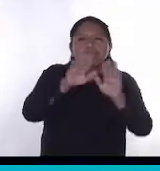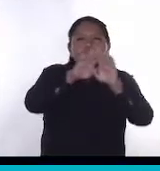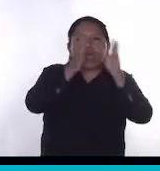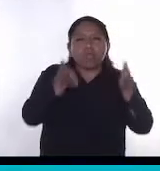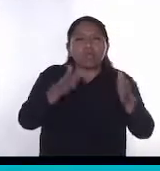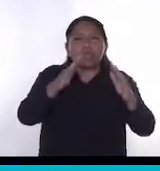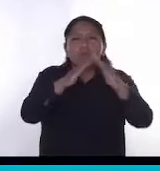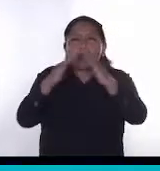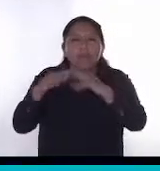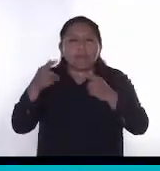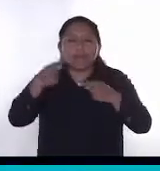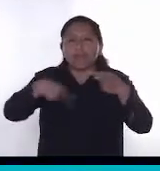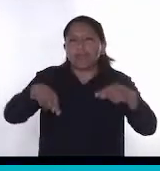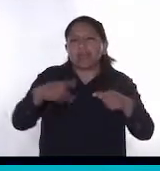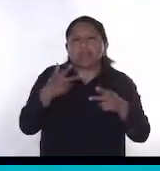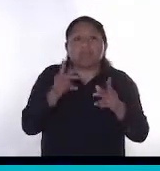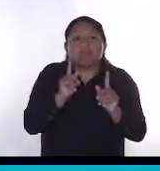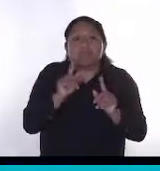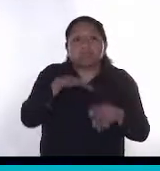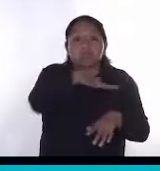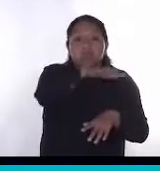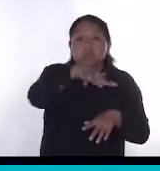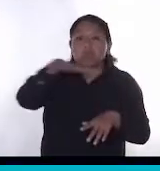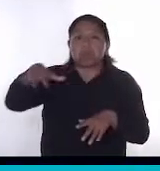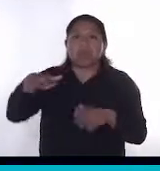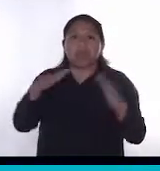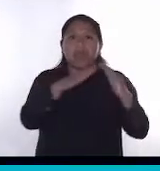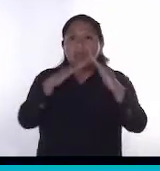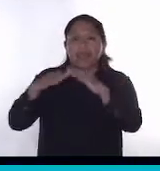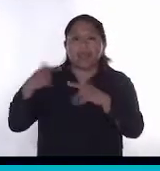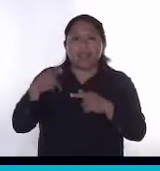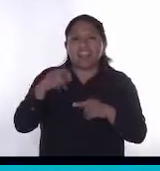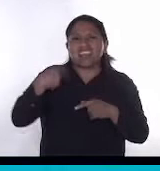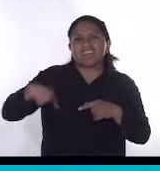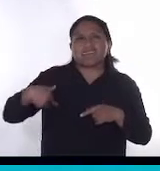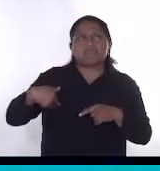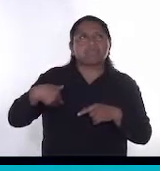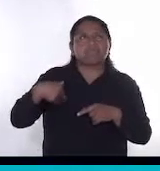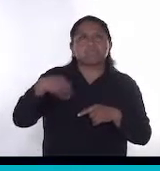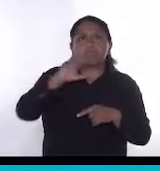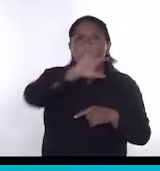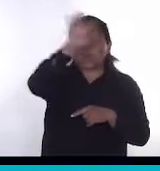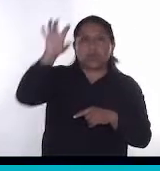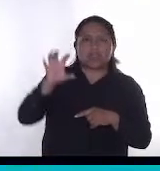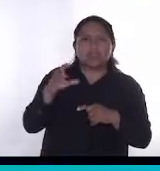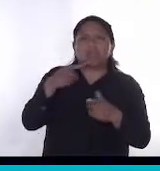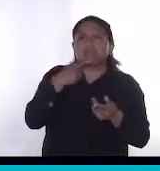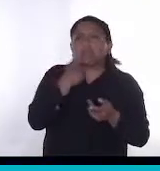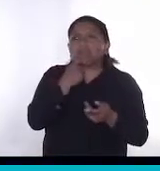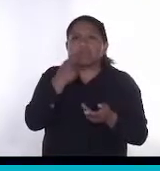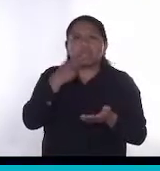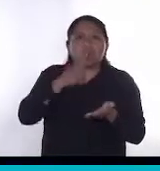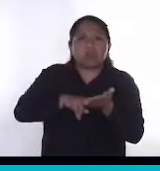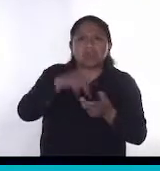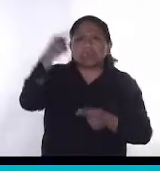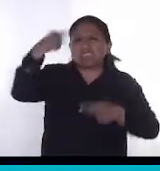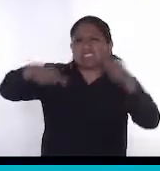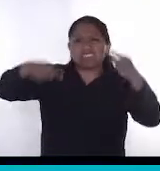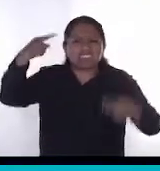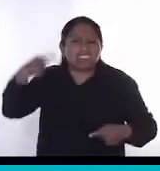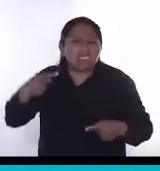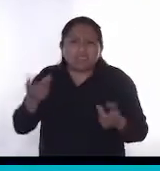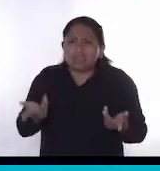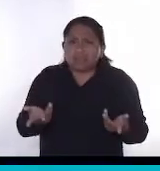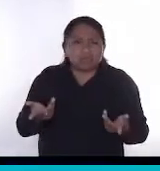de las mismas características ubicadas en distintas provincias de nuestro país se pagan distinto impuesto inmobiliario